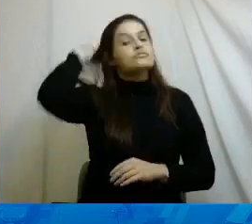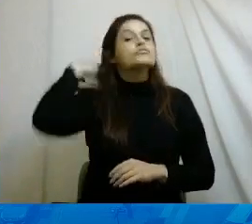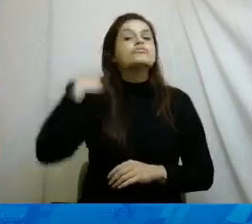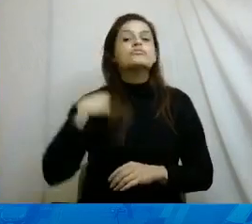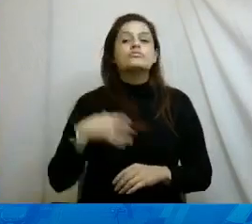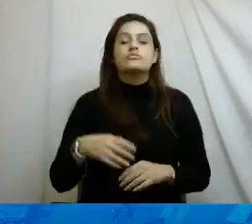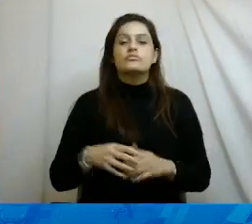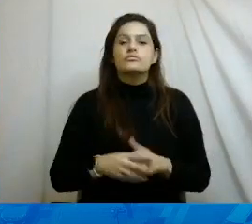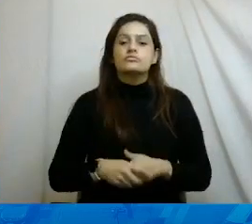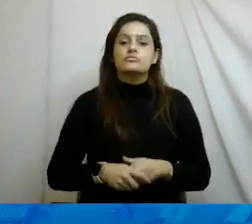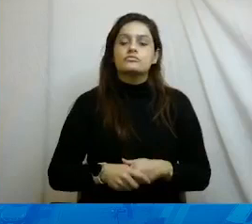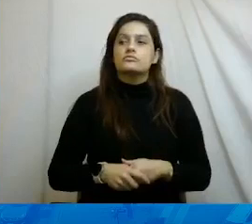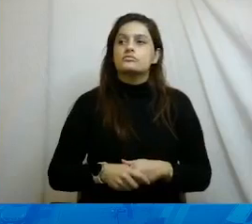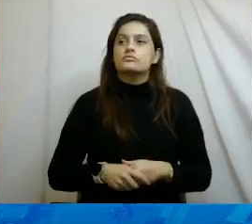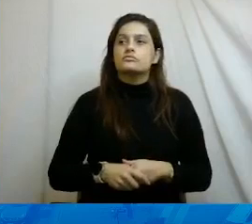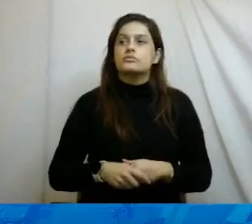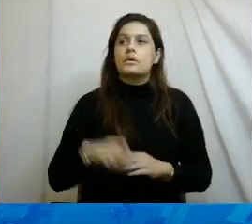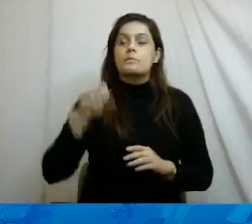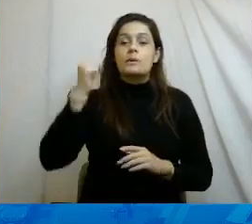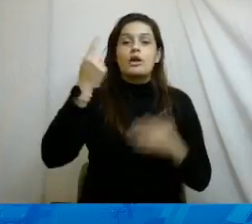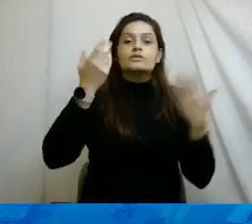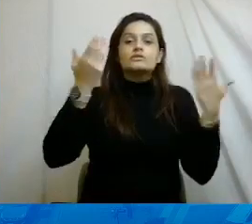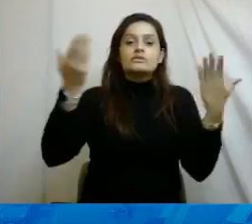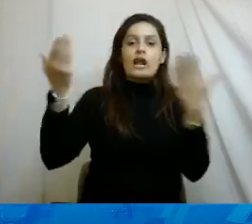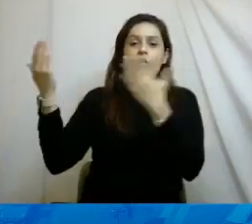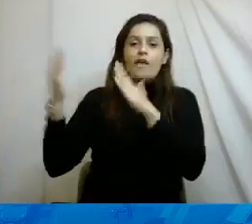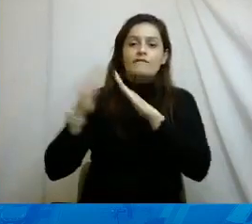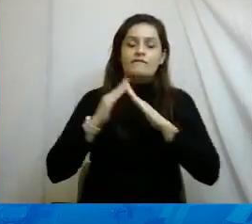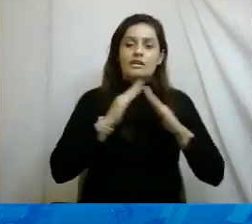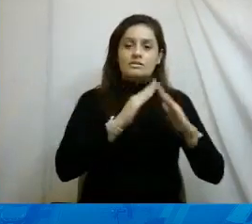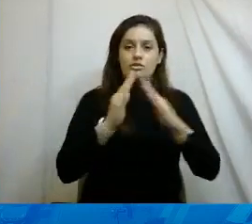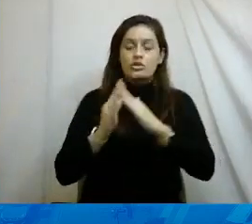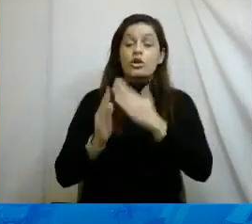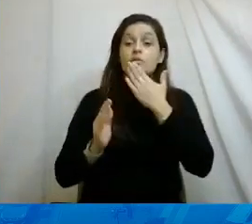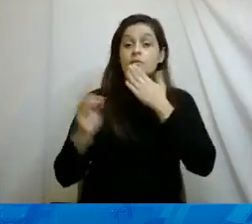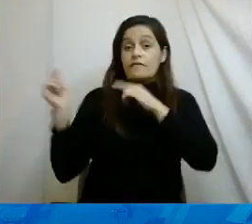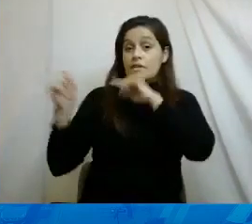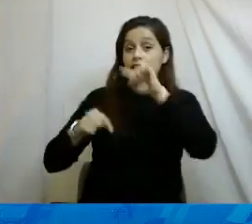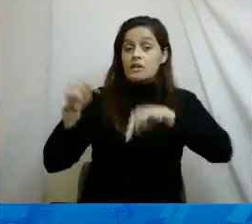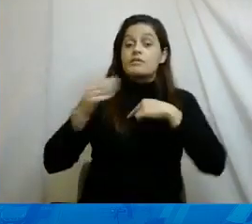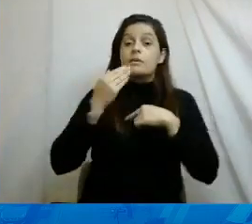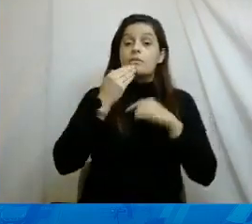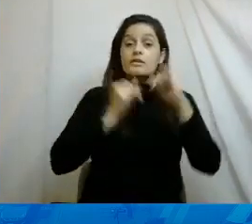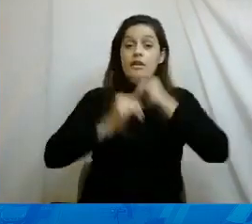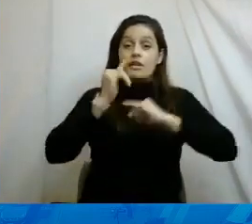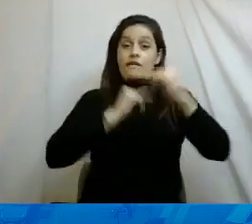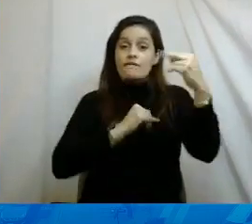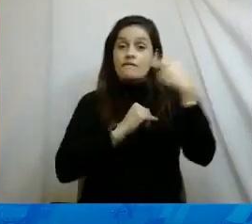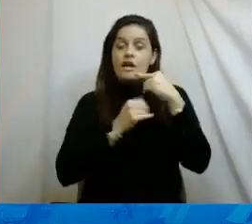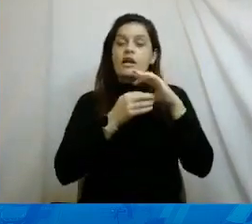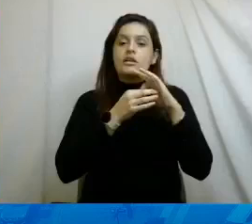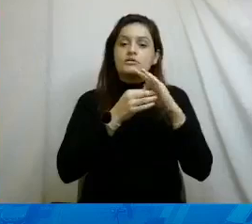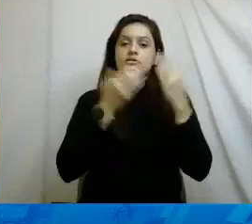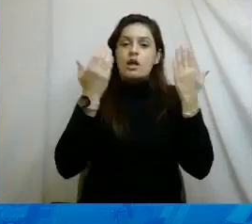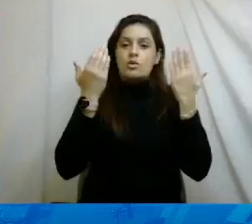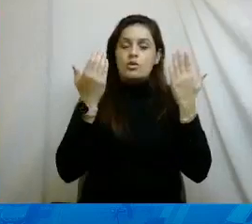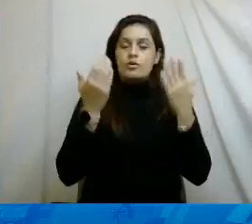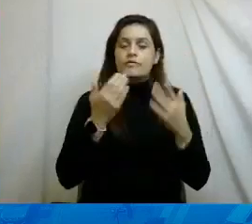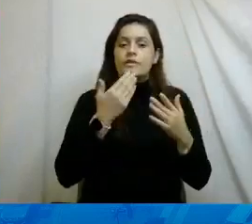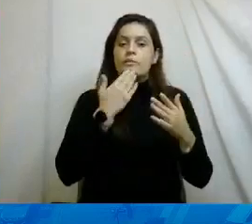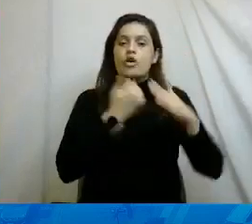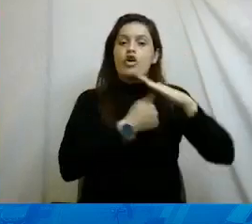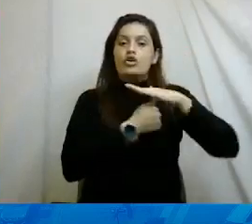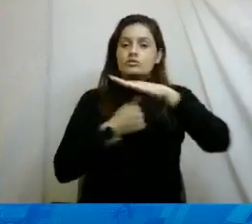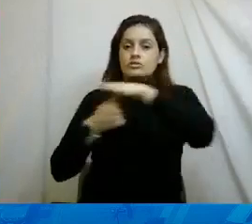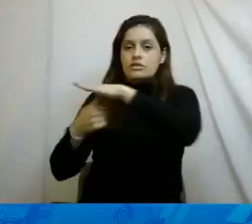Alcaldesa. Bueno, saludar a los vecinos que nos acompañan, los que nos están viendo a través de Facebook y a los colegas concejales.